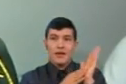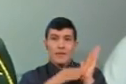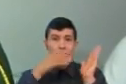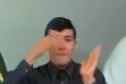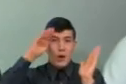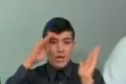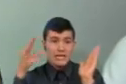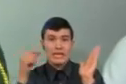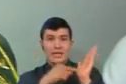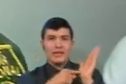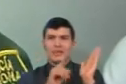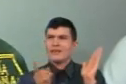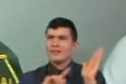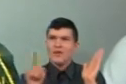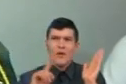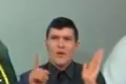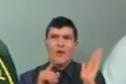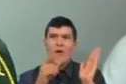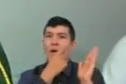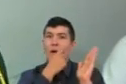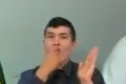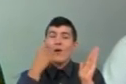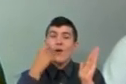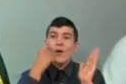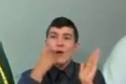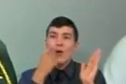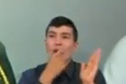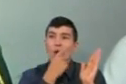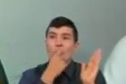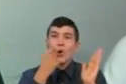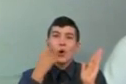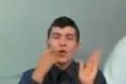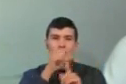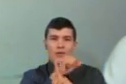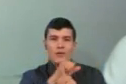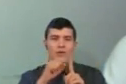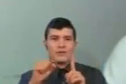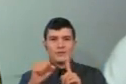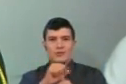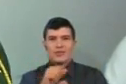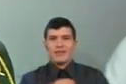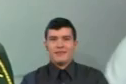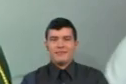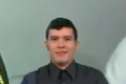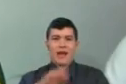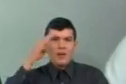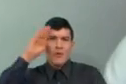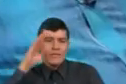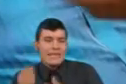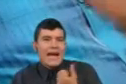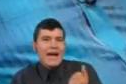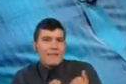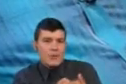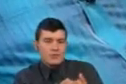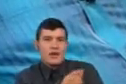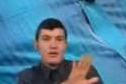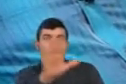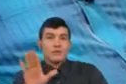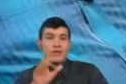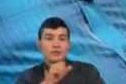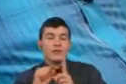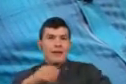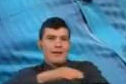un código de la sociedad. Si la policía es un elemento conductor en la materialización del código. El Departamento